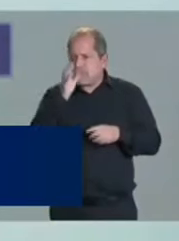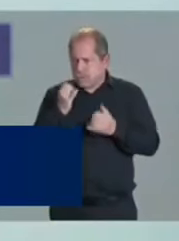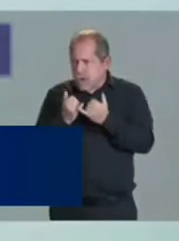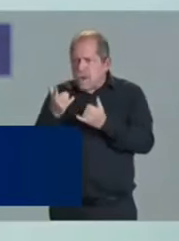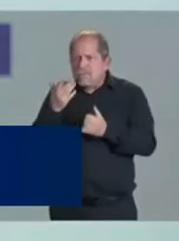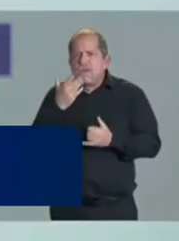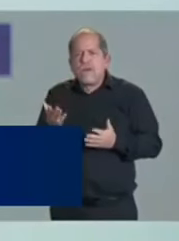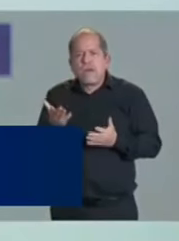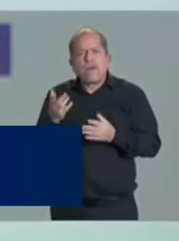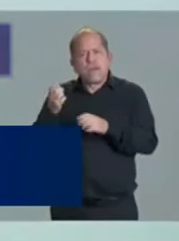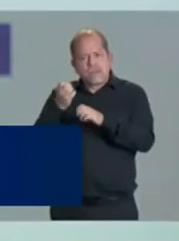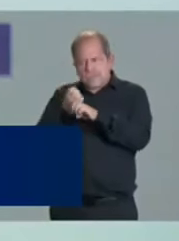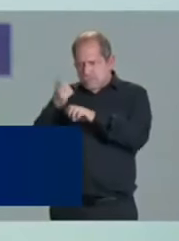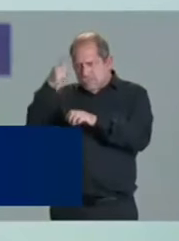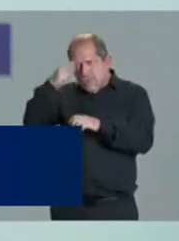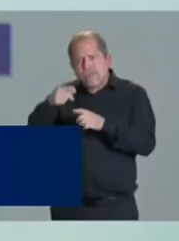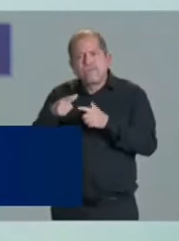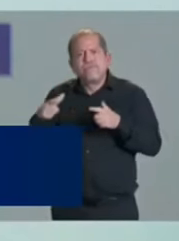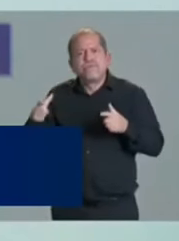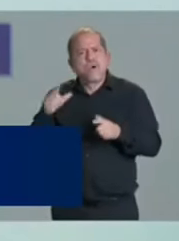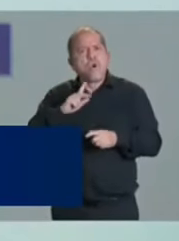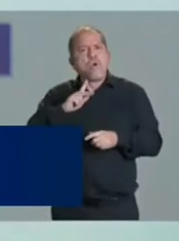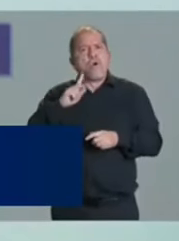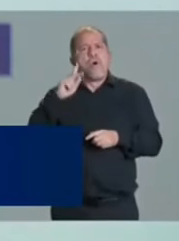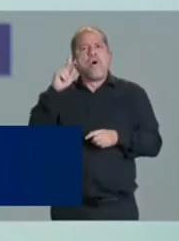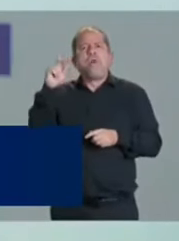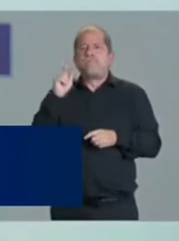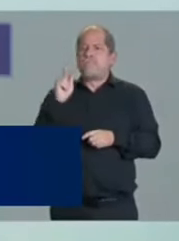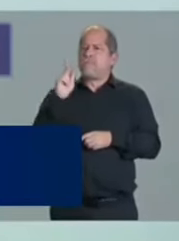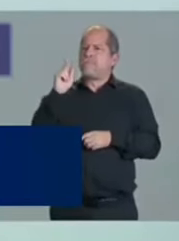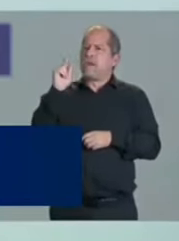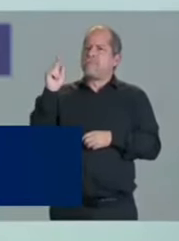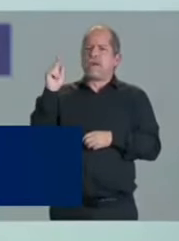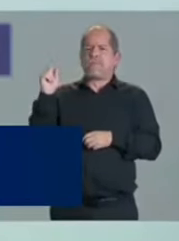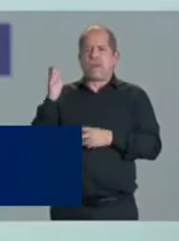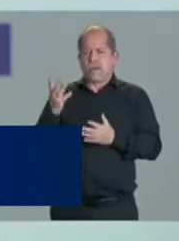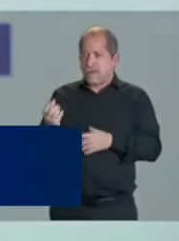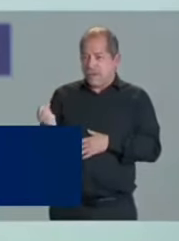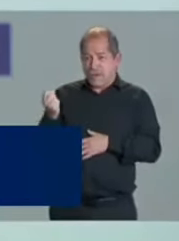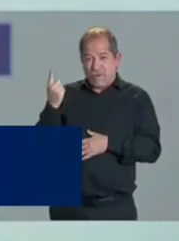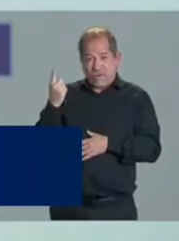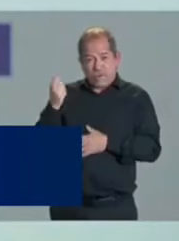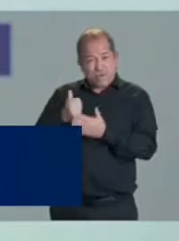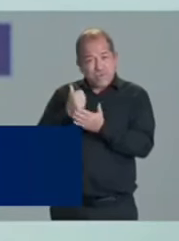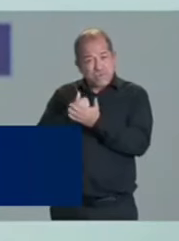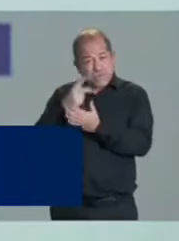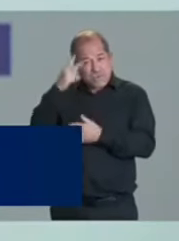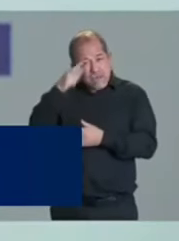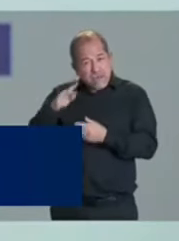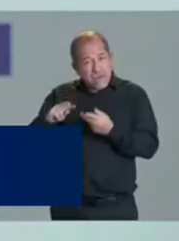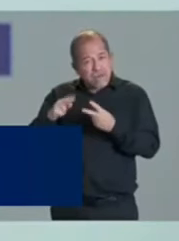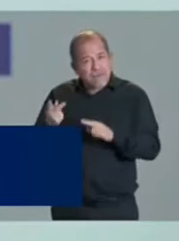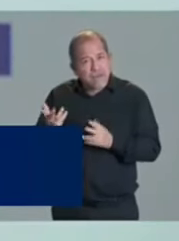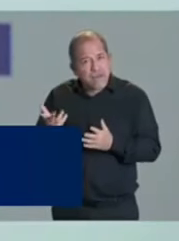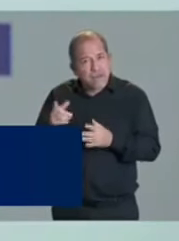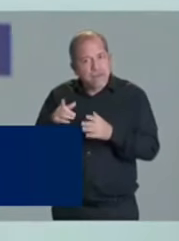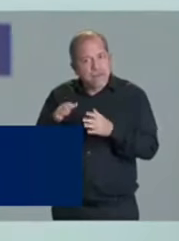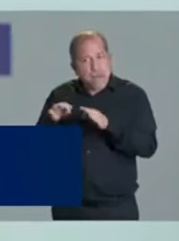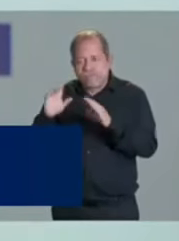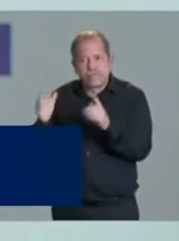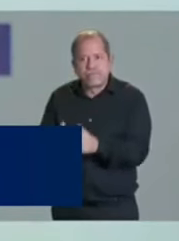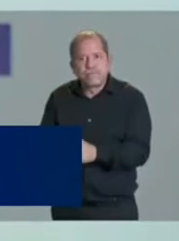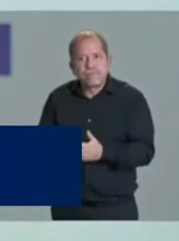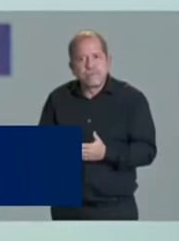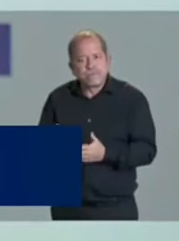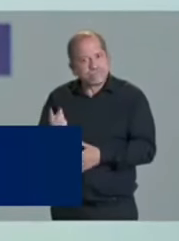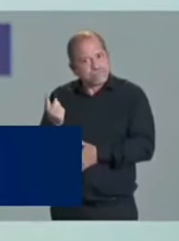reconocido nacional e internacionalmente. Entonces me voy a dedicar a qué fue lo que hicimos, cómo lo hicimos y cómo lo vamos a hacer cuando